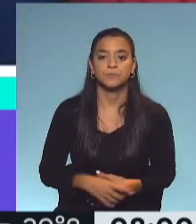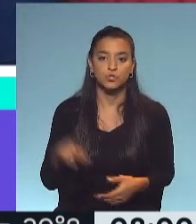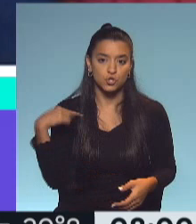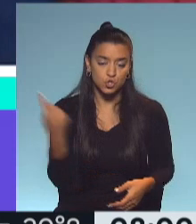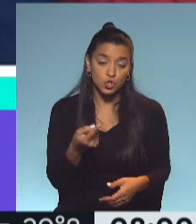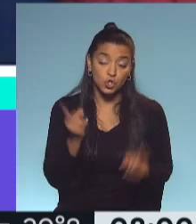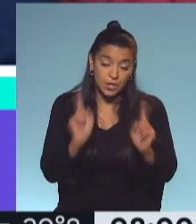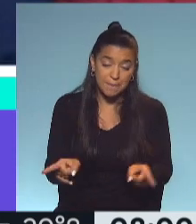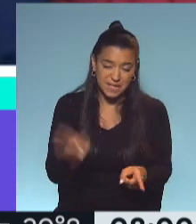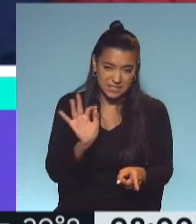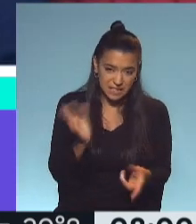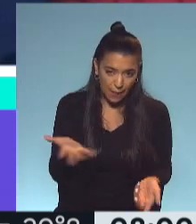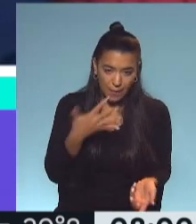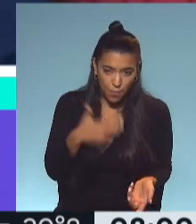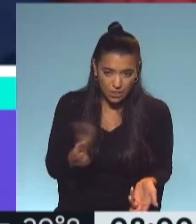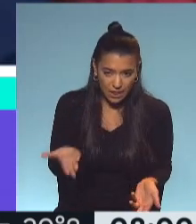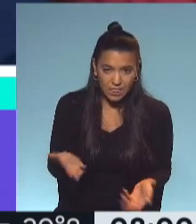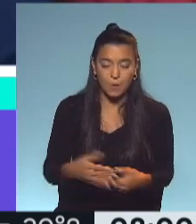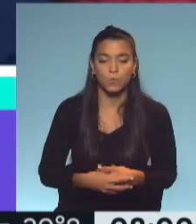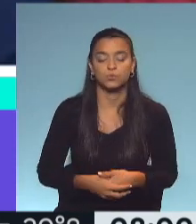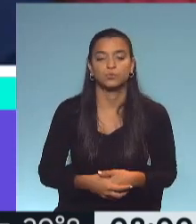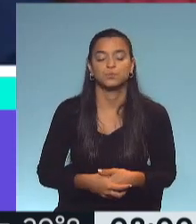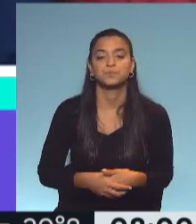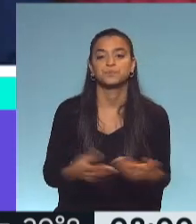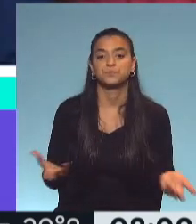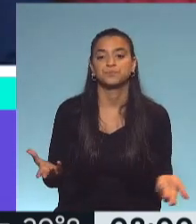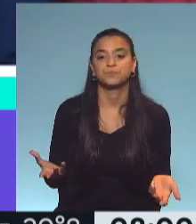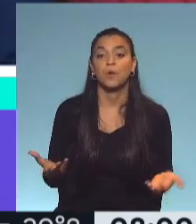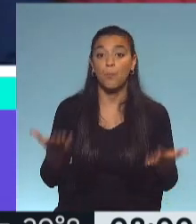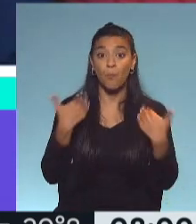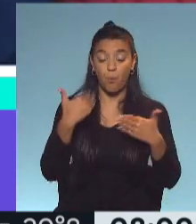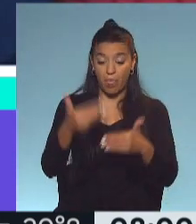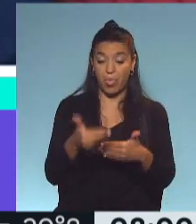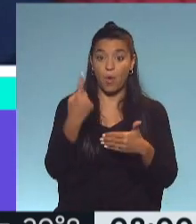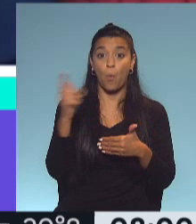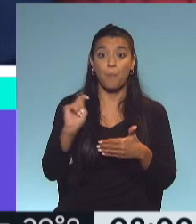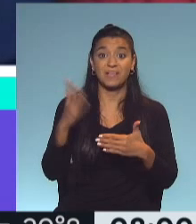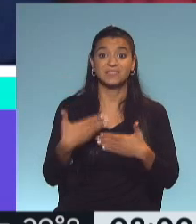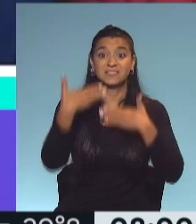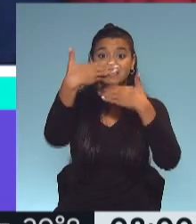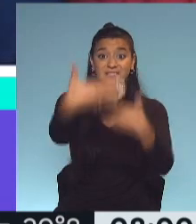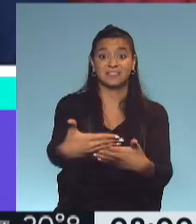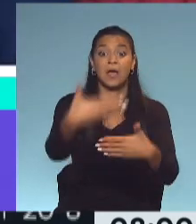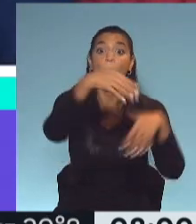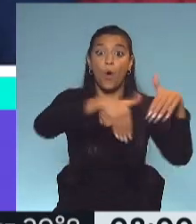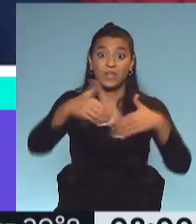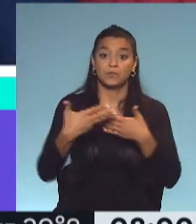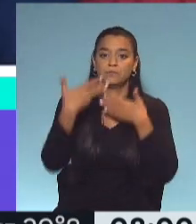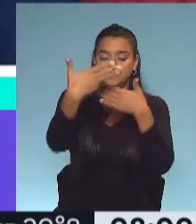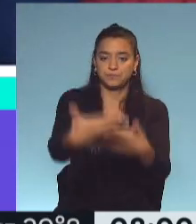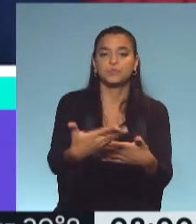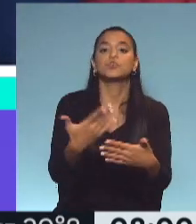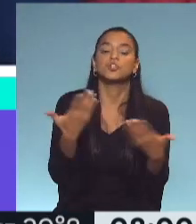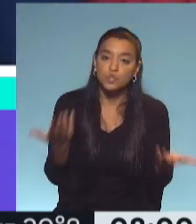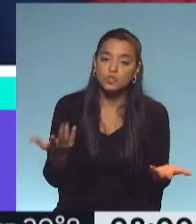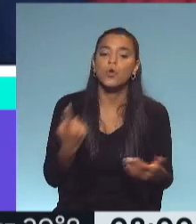Entendemos también que al poder correr un mes la elección, estamos